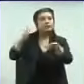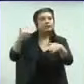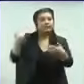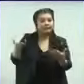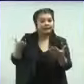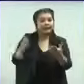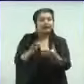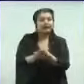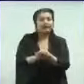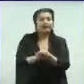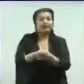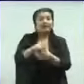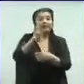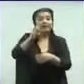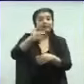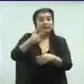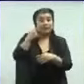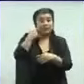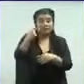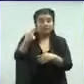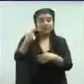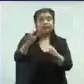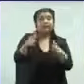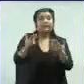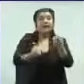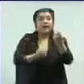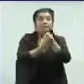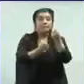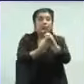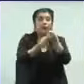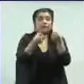que se realizará con el apoyo de